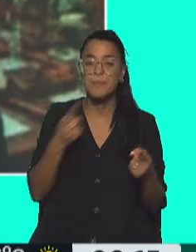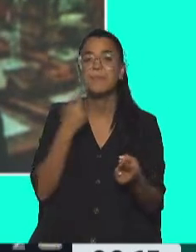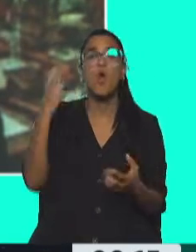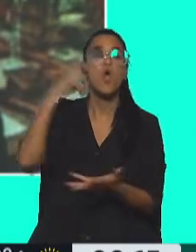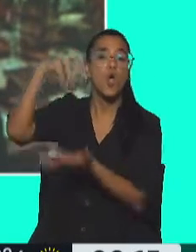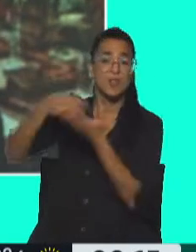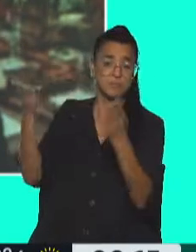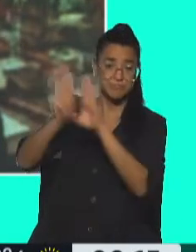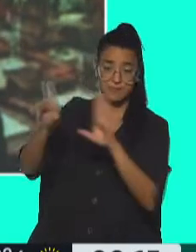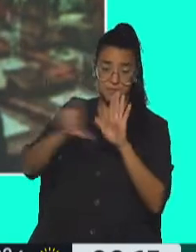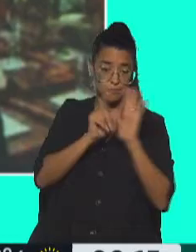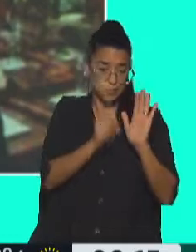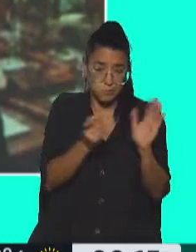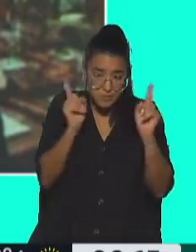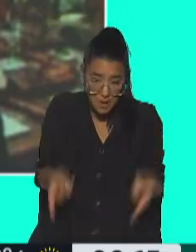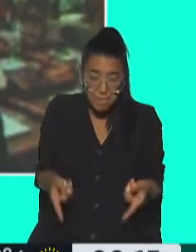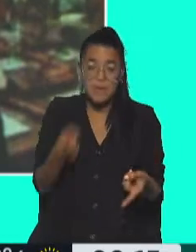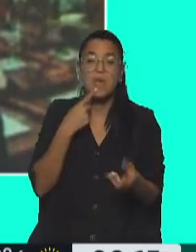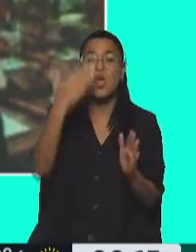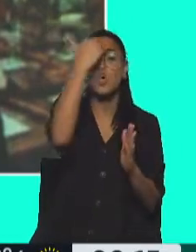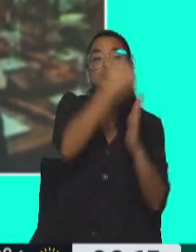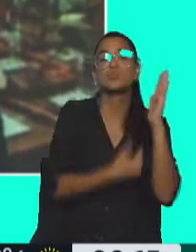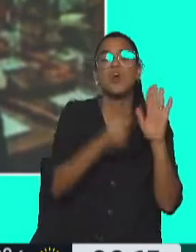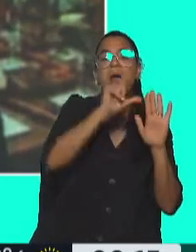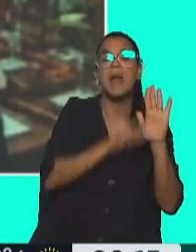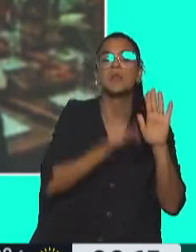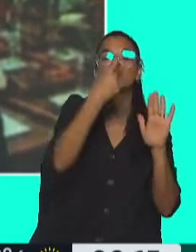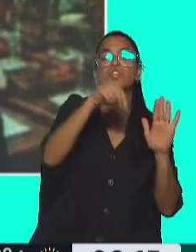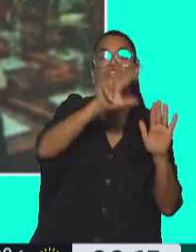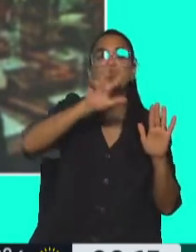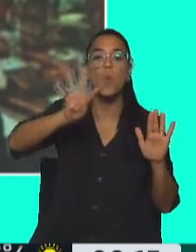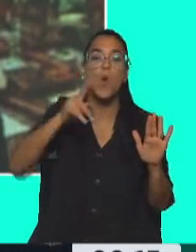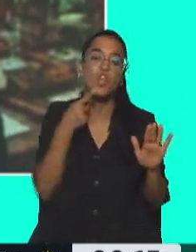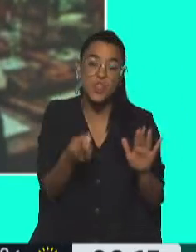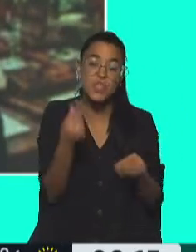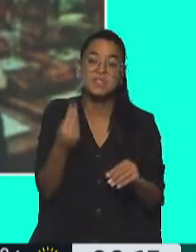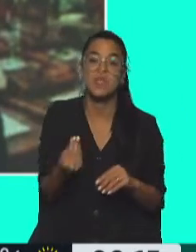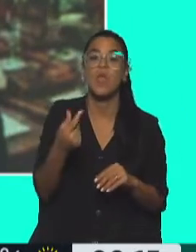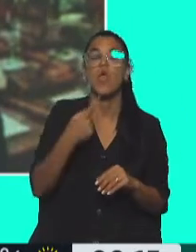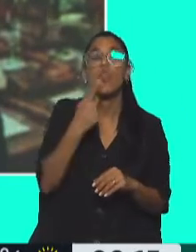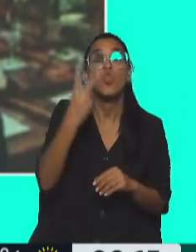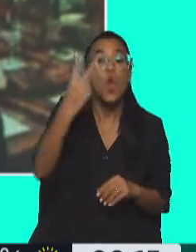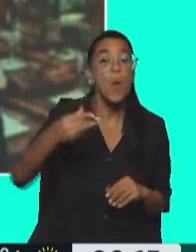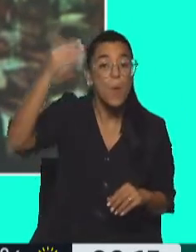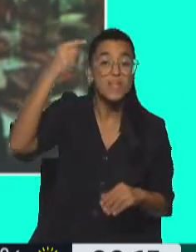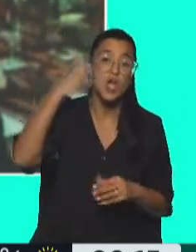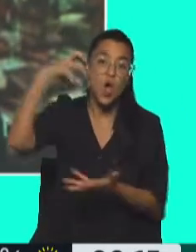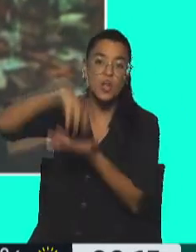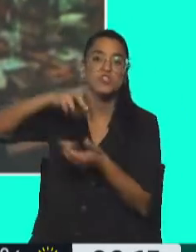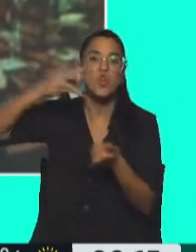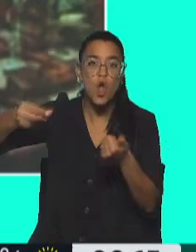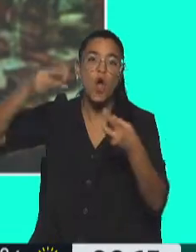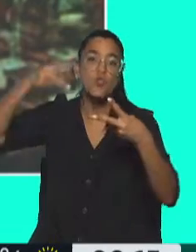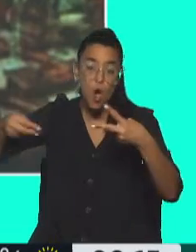del Congreso. Claro. Él se ampara en la Constitución, en el artículo 134, que dice que después de 2 negaciones de parte del Congreso